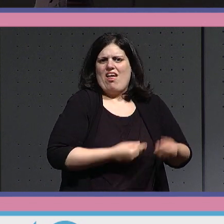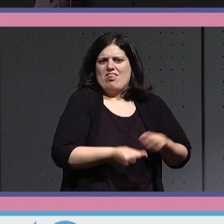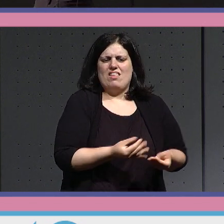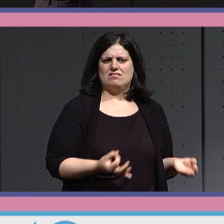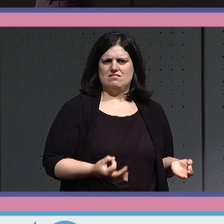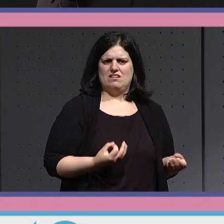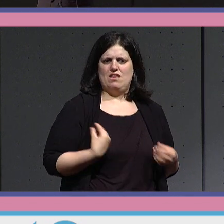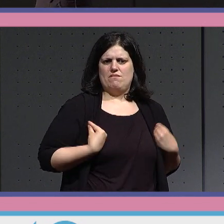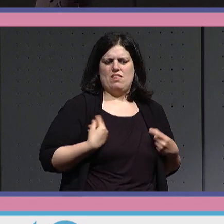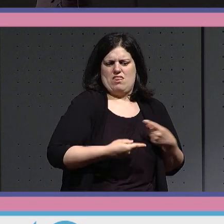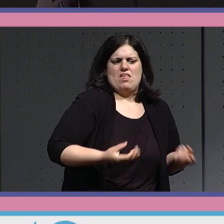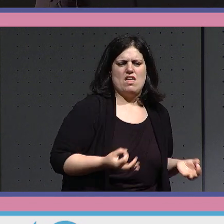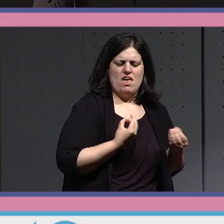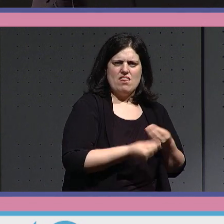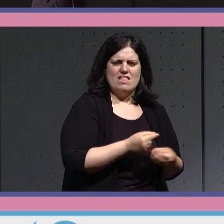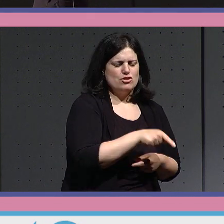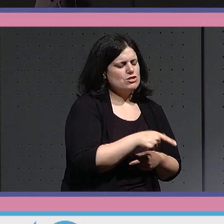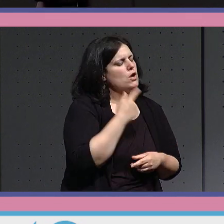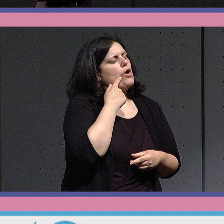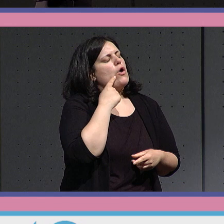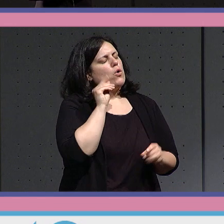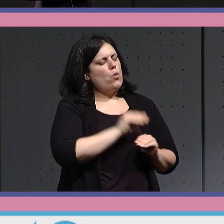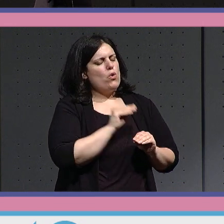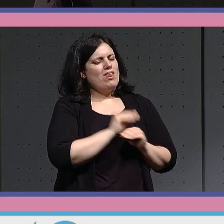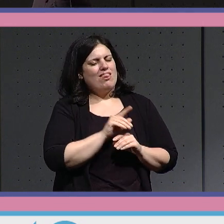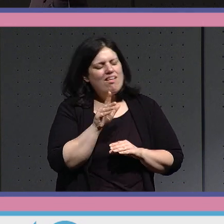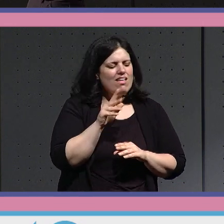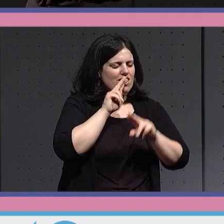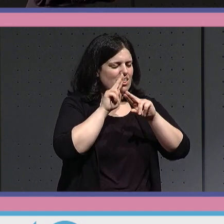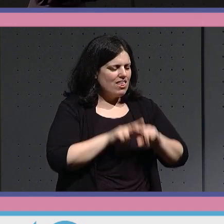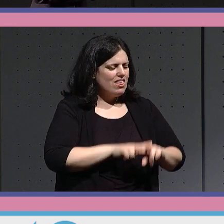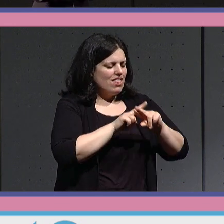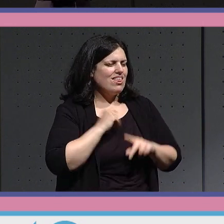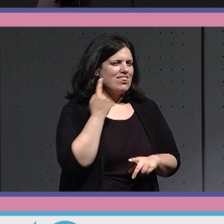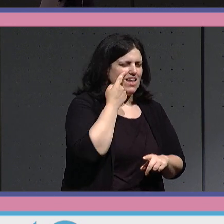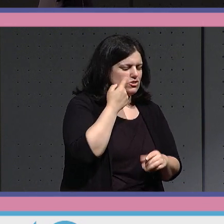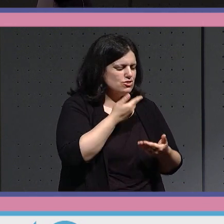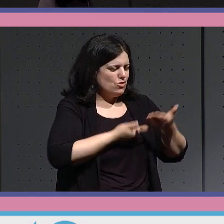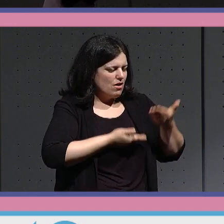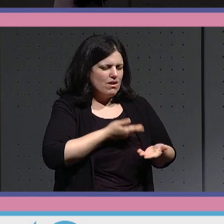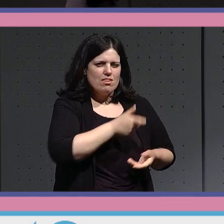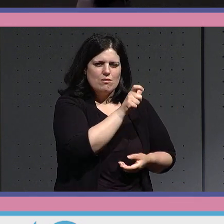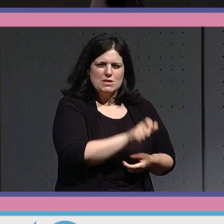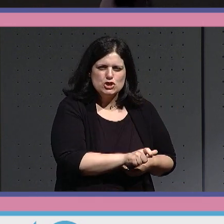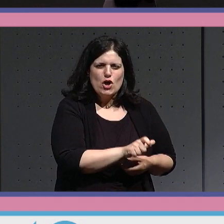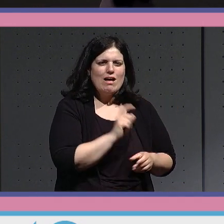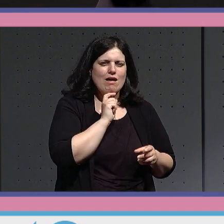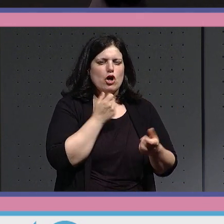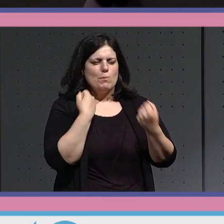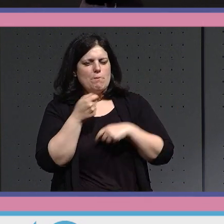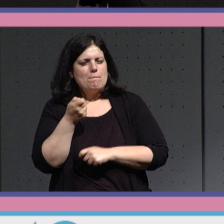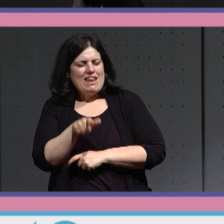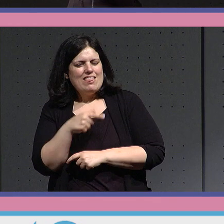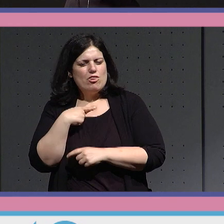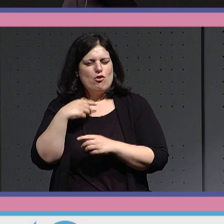cual, tenemos que ser especialmente cuidadosos a la hora de hacer evaluaciones adecuadas, porque si alguien tiene problemas atencionales, aunque no